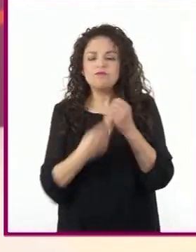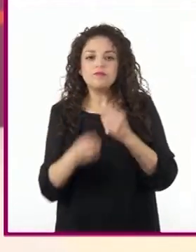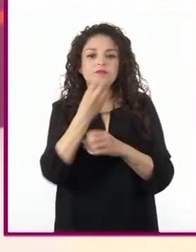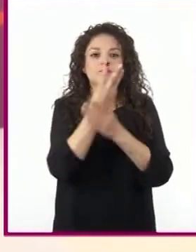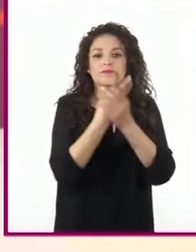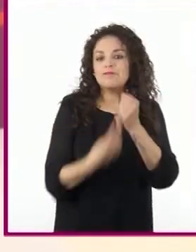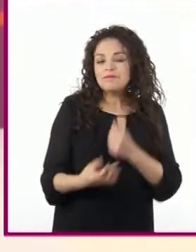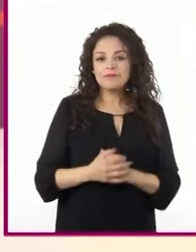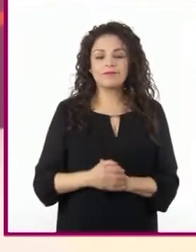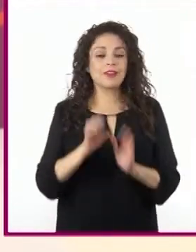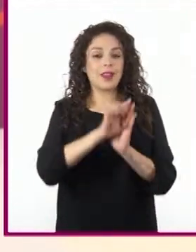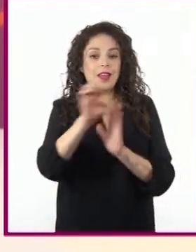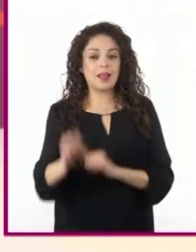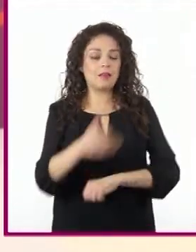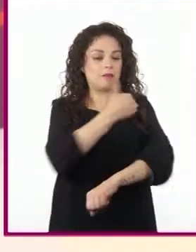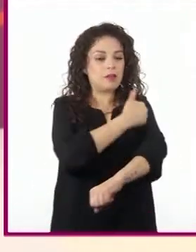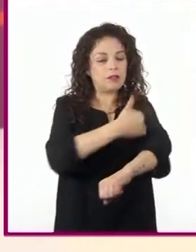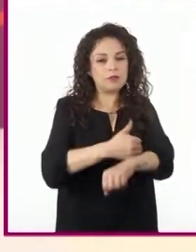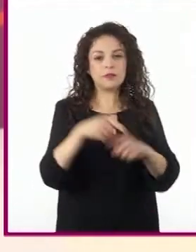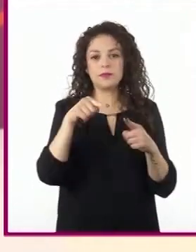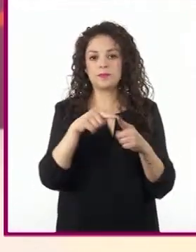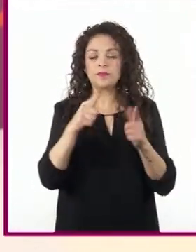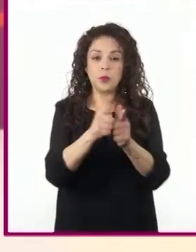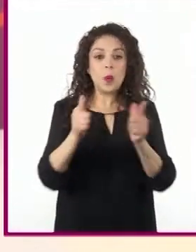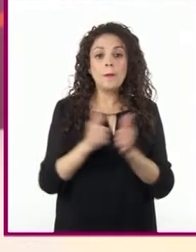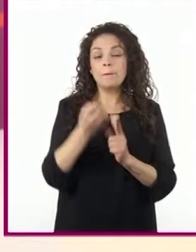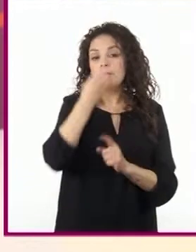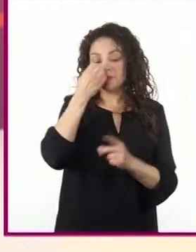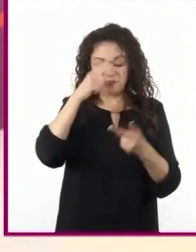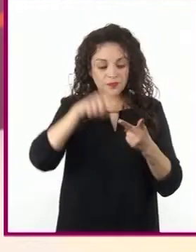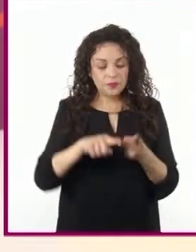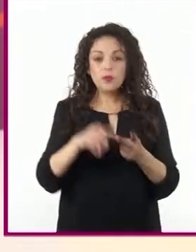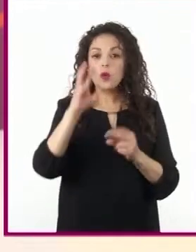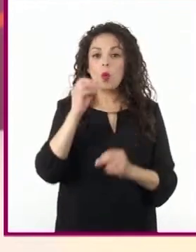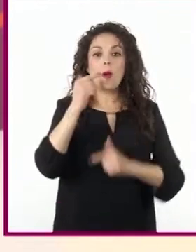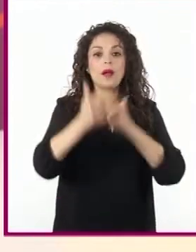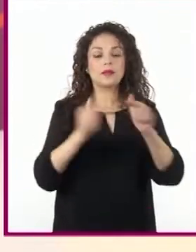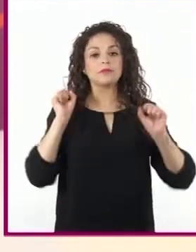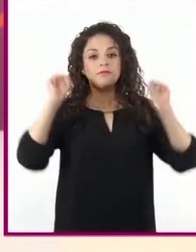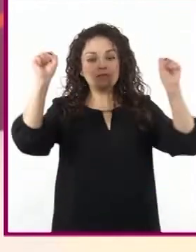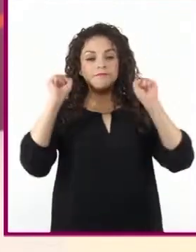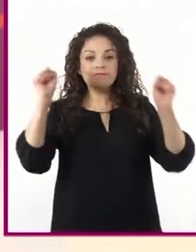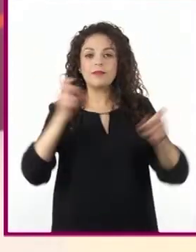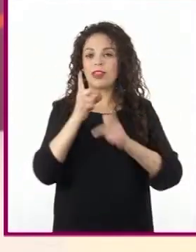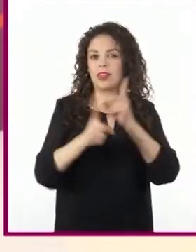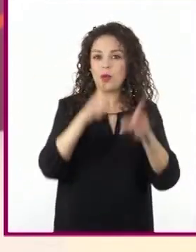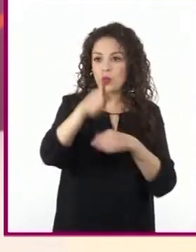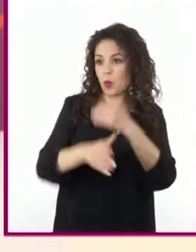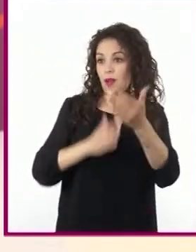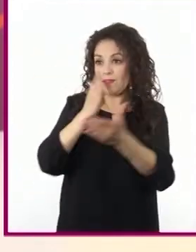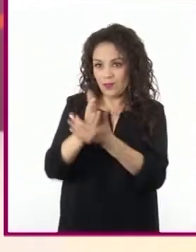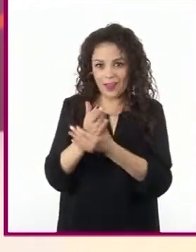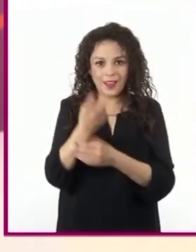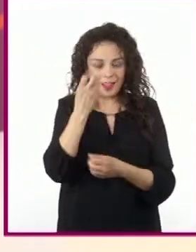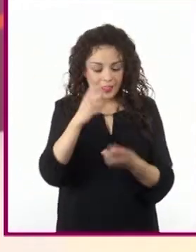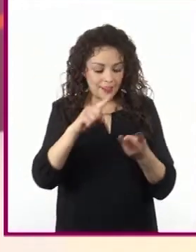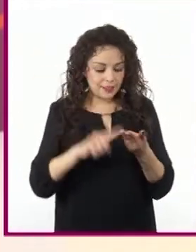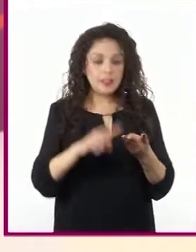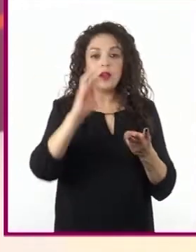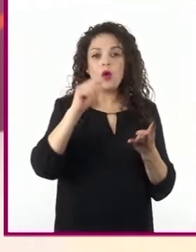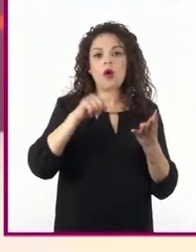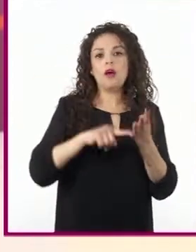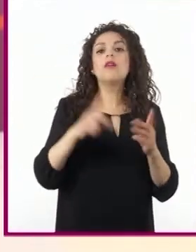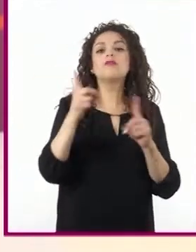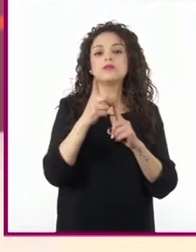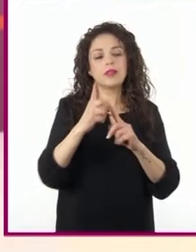su familia, el grupo de la escuela a la que asisten, un grupo en el gimnasio donde realizan algún deporte o de algún lugar donde profesan